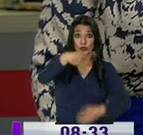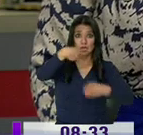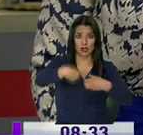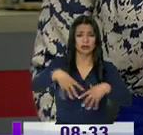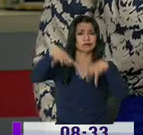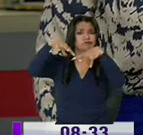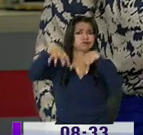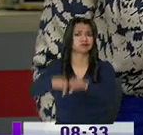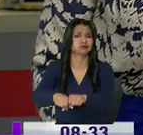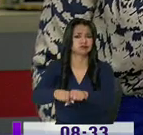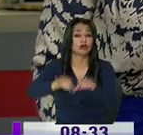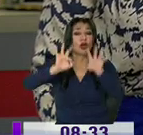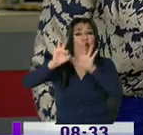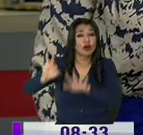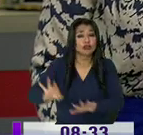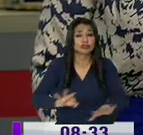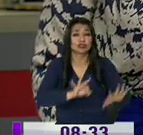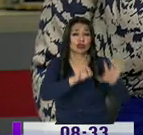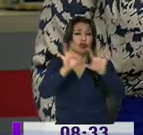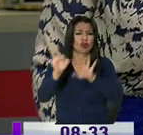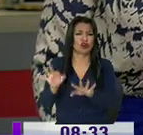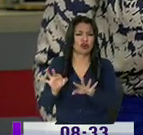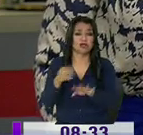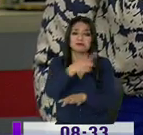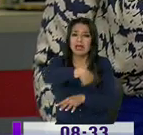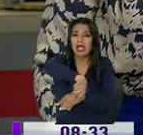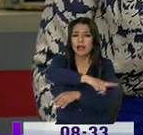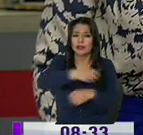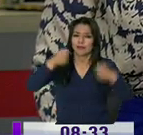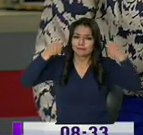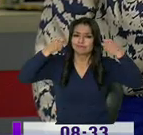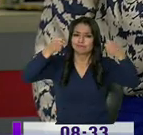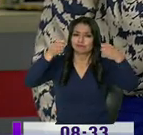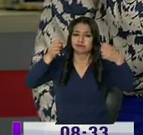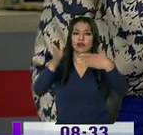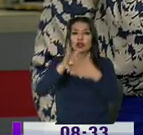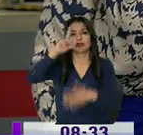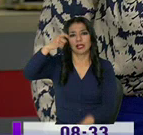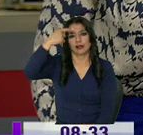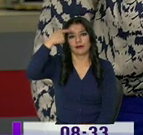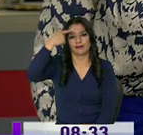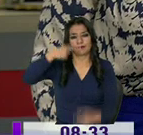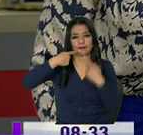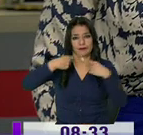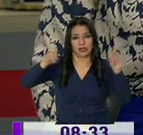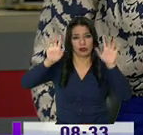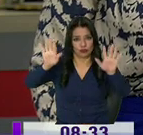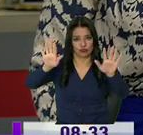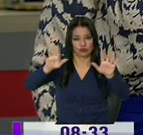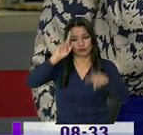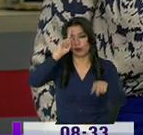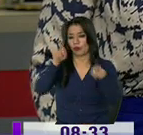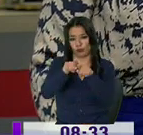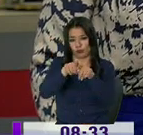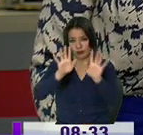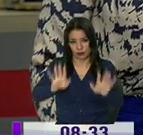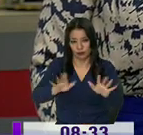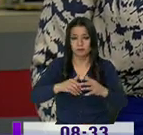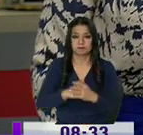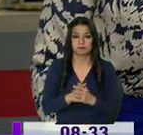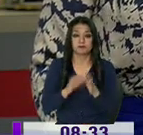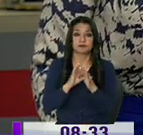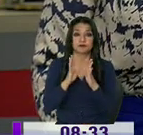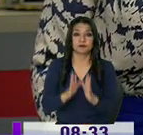por indígenas que llegaron a la capital para protestar en contra de las medidas económicas anunciadas por el gobierno nacional. Nuestro